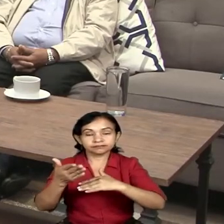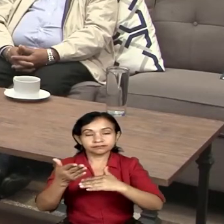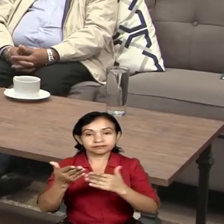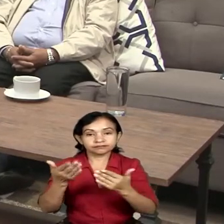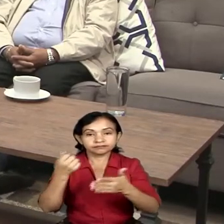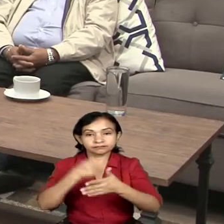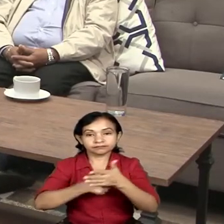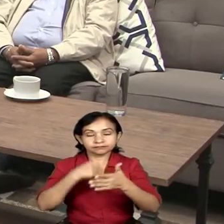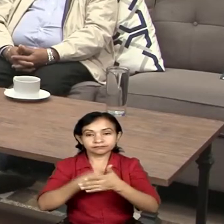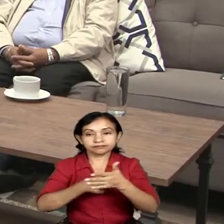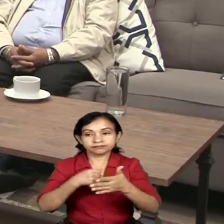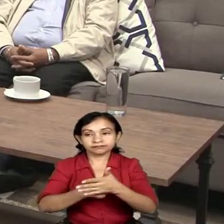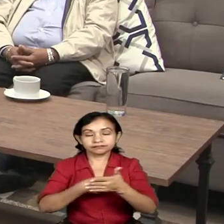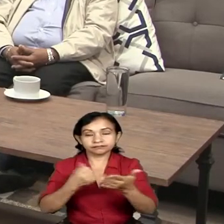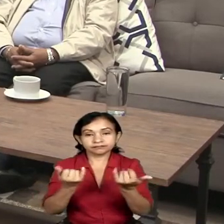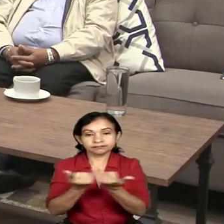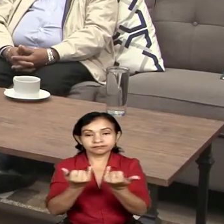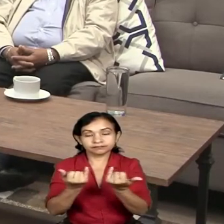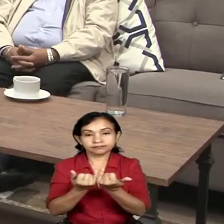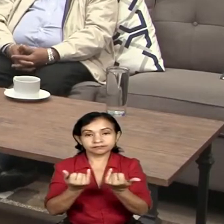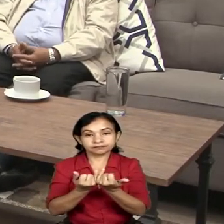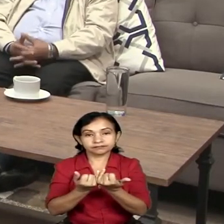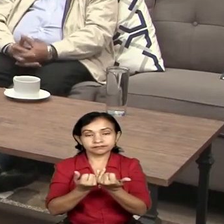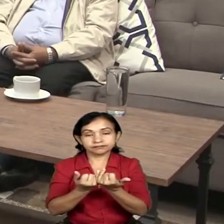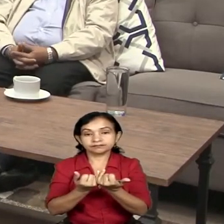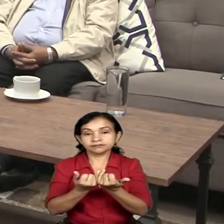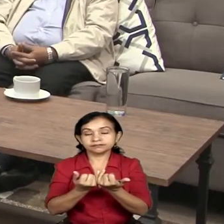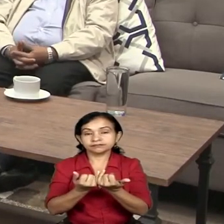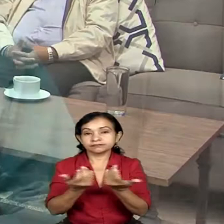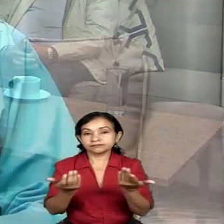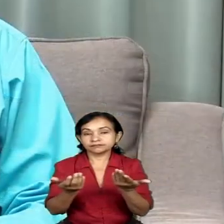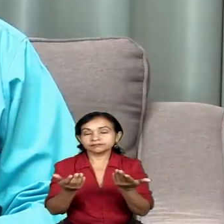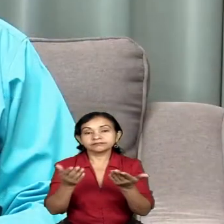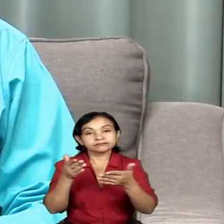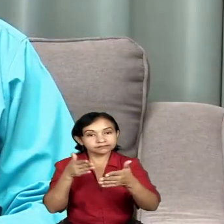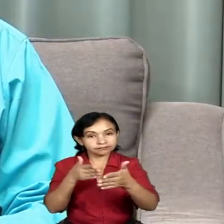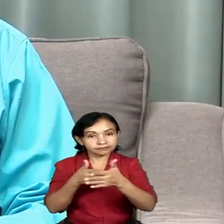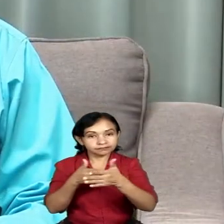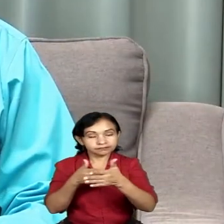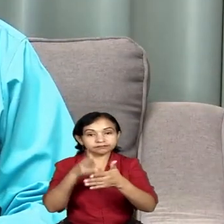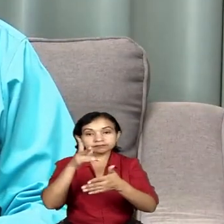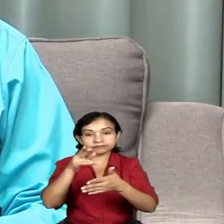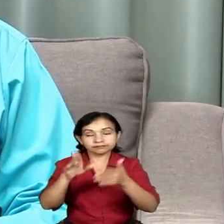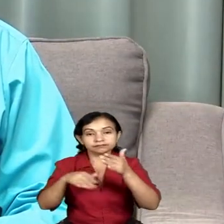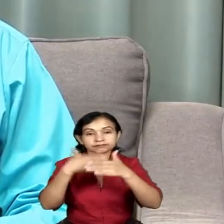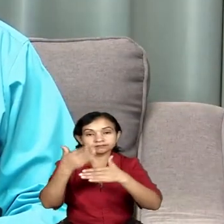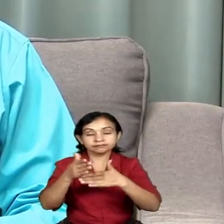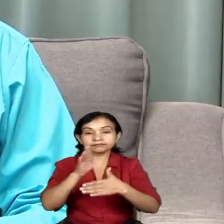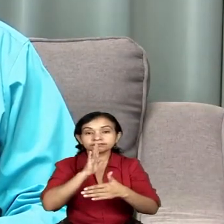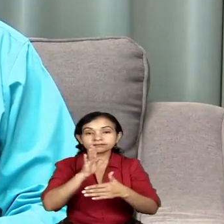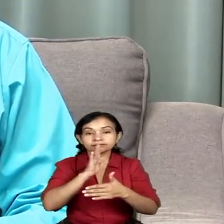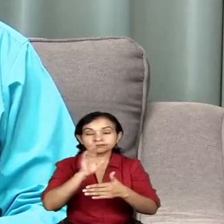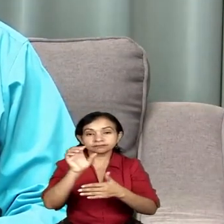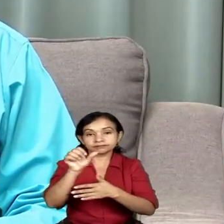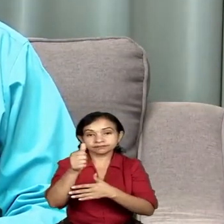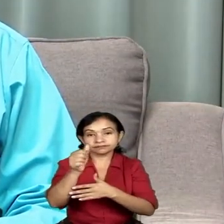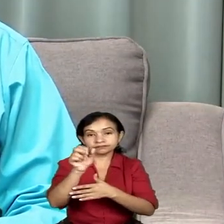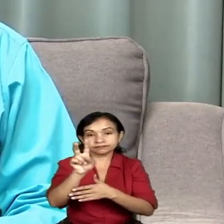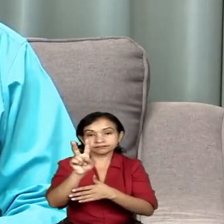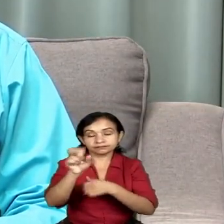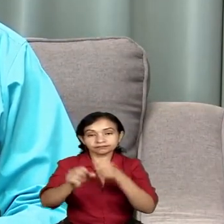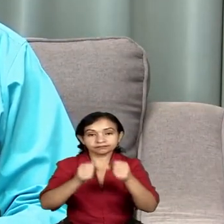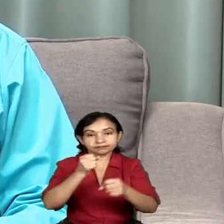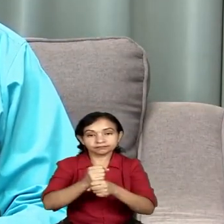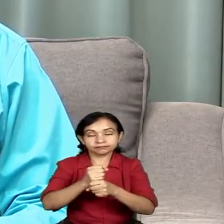fuerzas y contrafuerzas opuestas entre sí. Ya volvemos, tenemos que hacer una pausa. Estamos conversando sobre el 62 aniversario de la